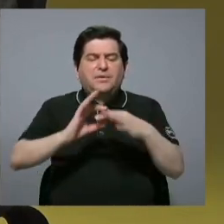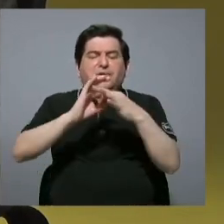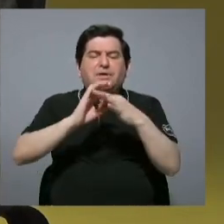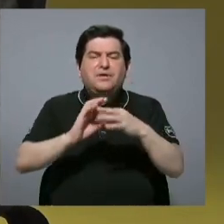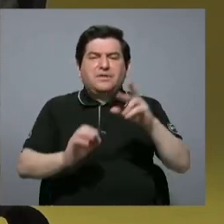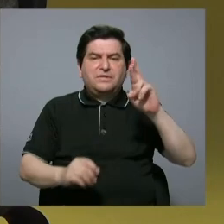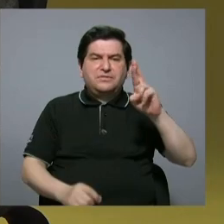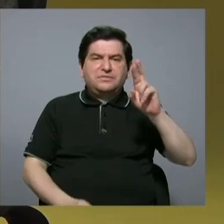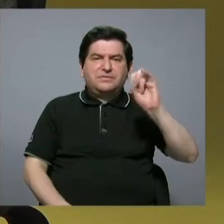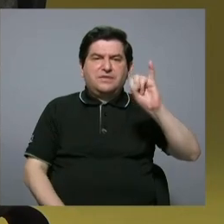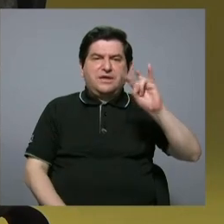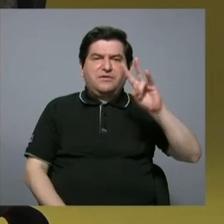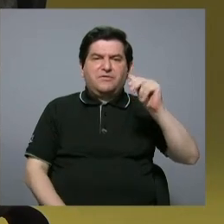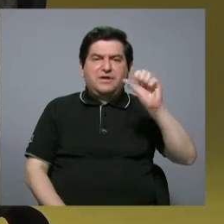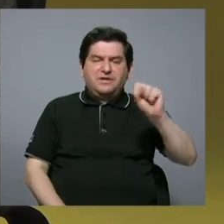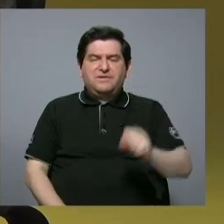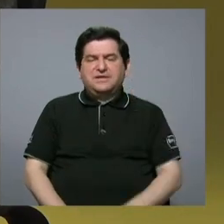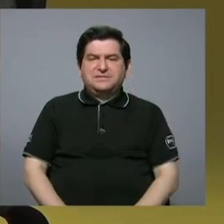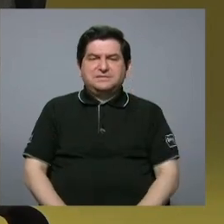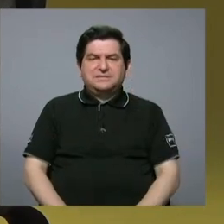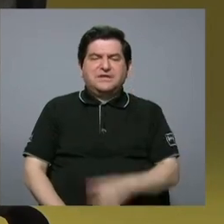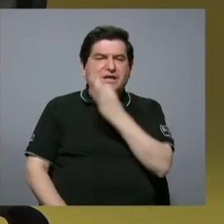grandes hacendados eran